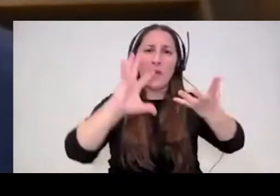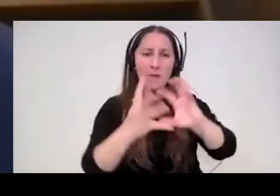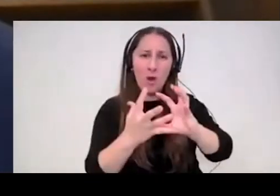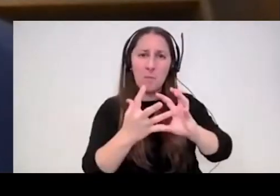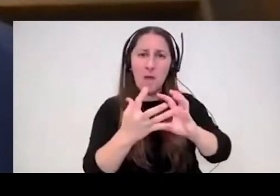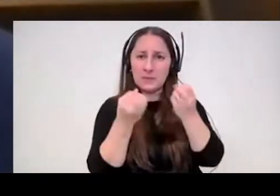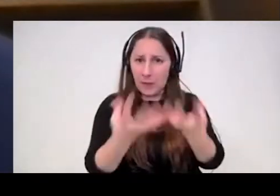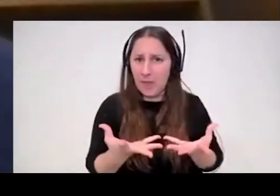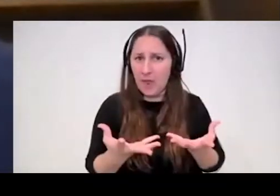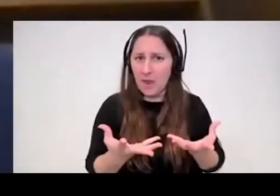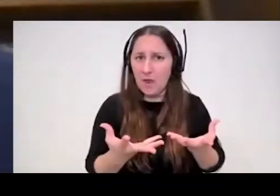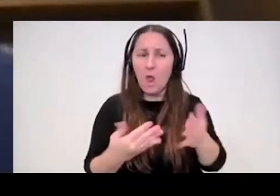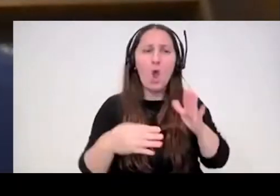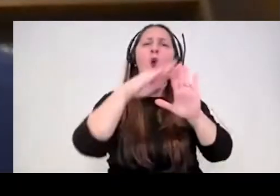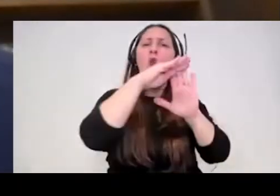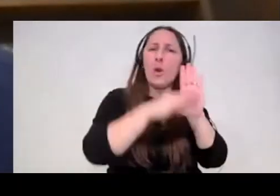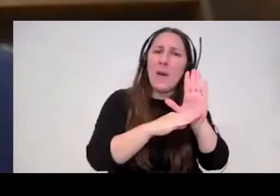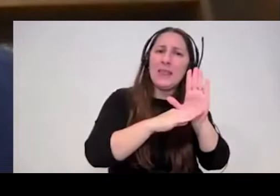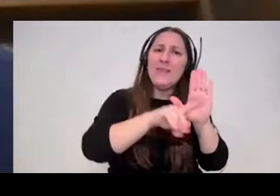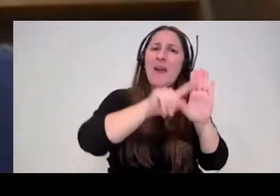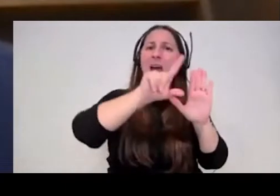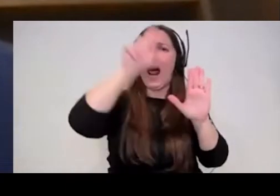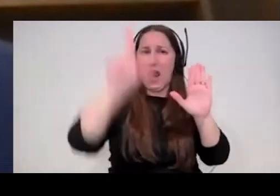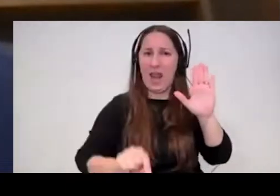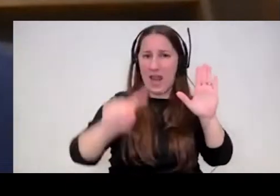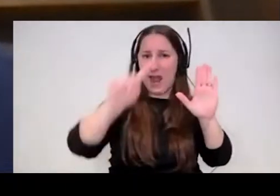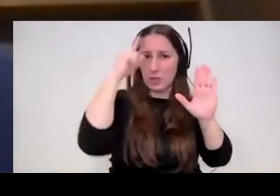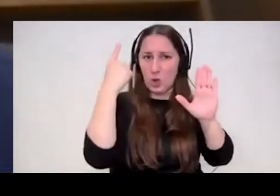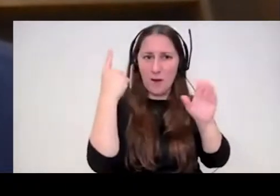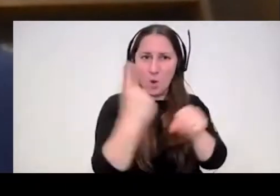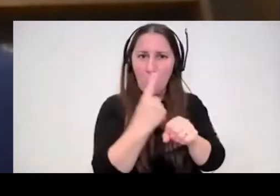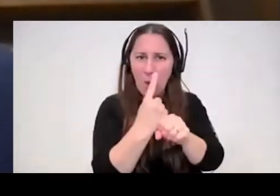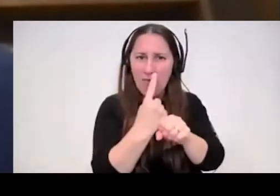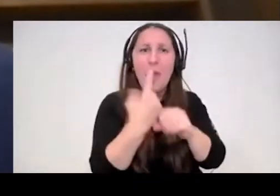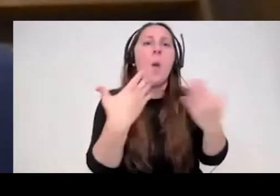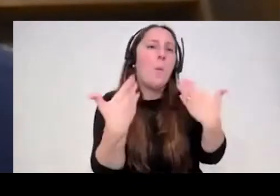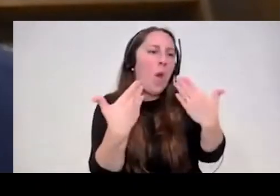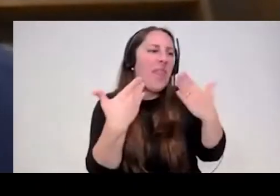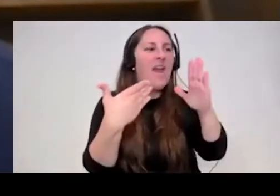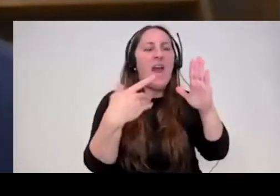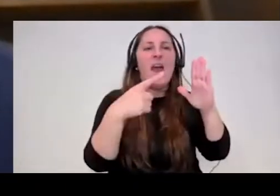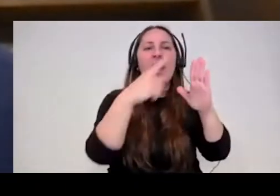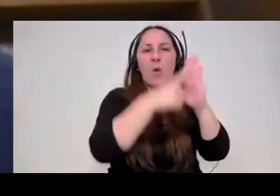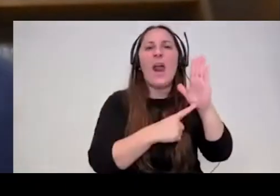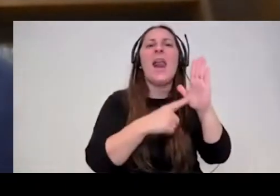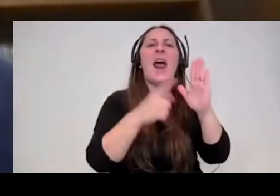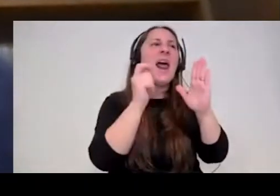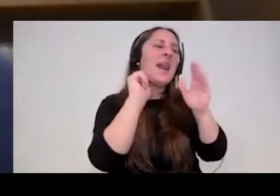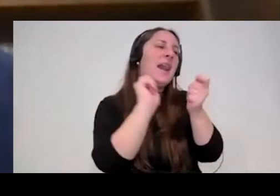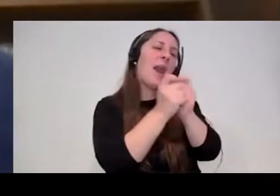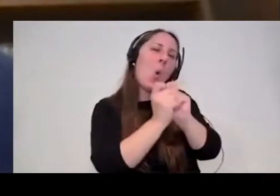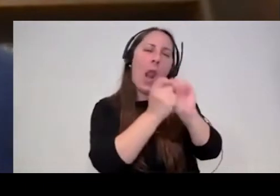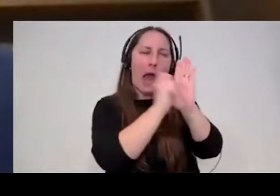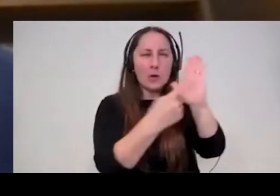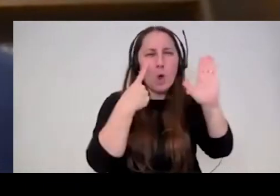puede haber normativa nacional que regule, sí, a mí no me asusta la palabra regular, que regule